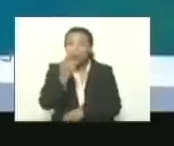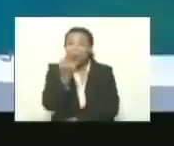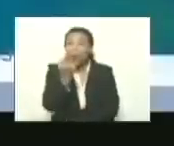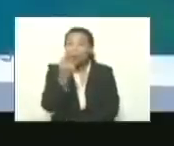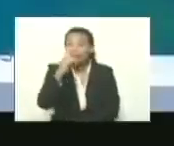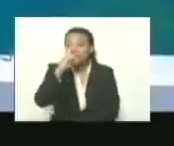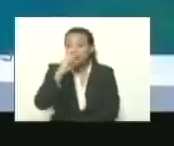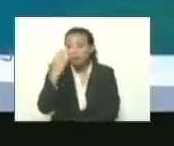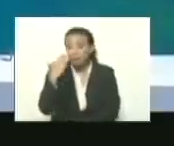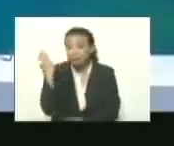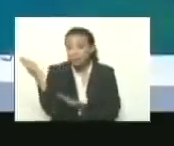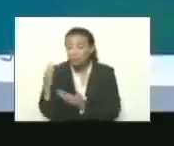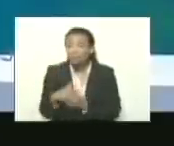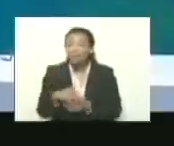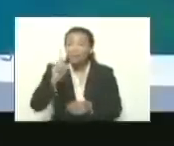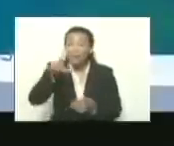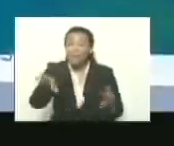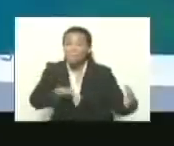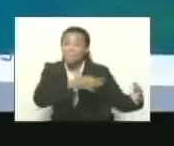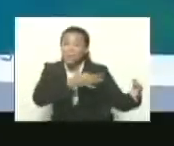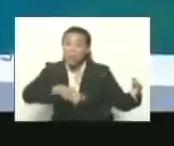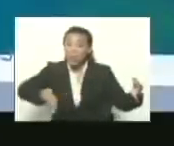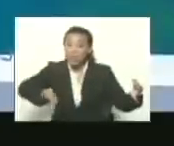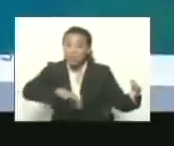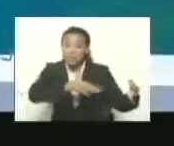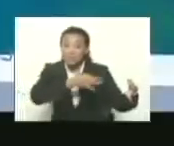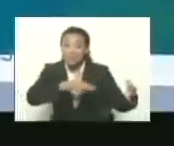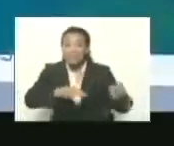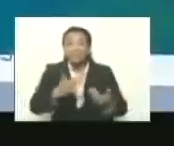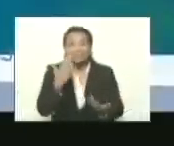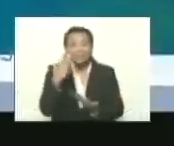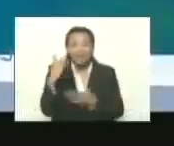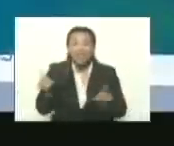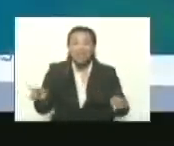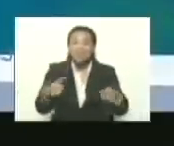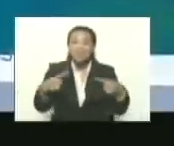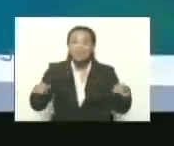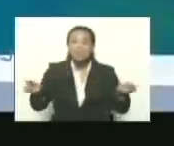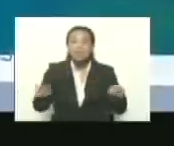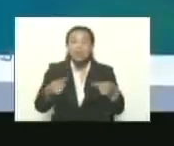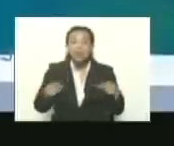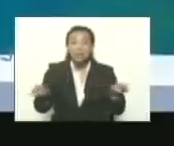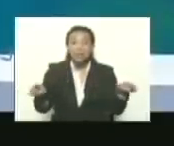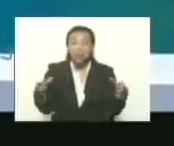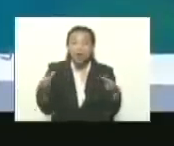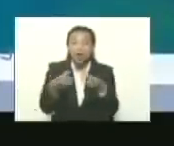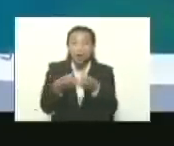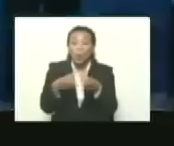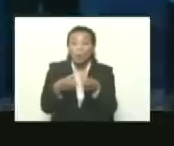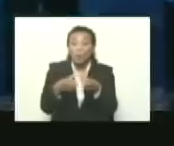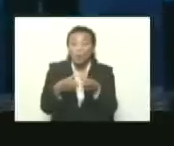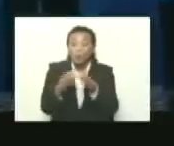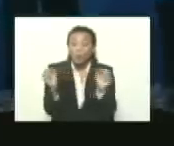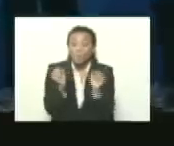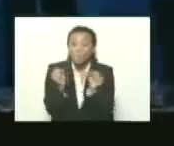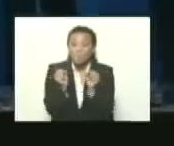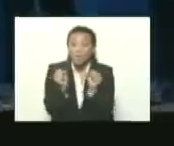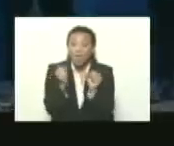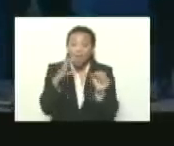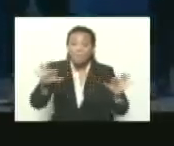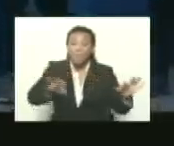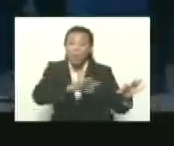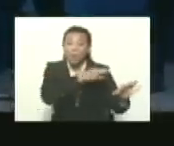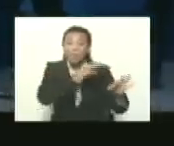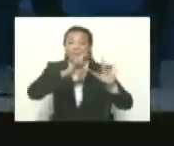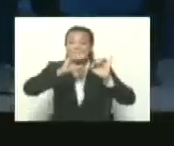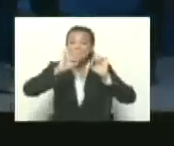violinista. Aquí está Jesús Francisco Ramírez Rondón, director de la agrupación de violín